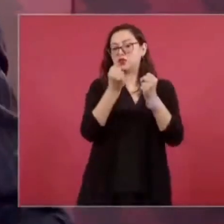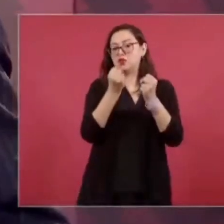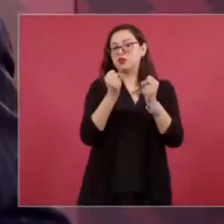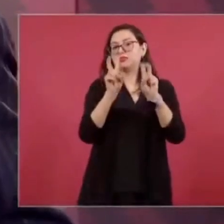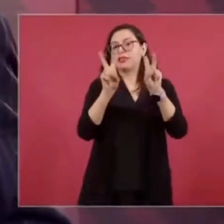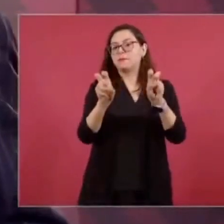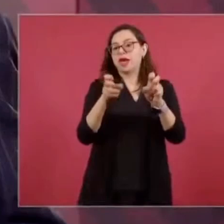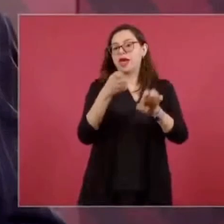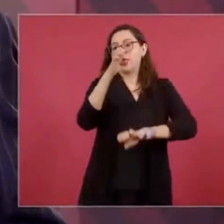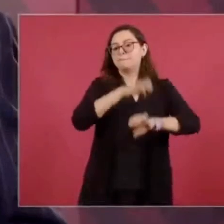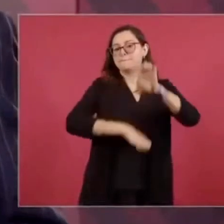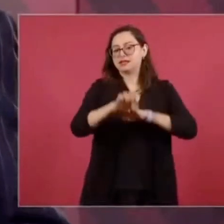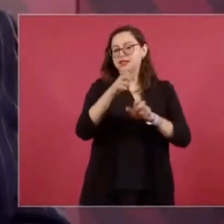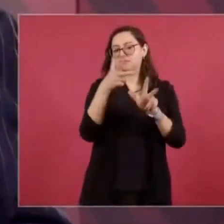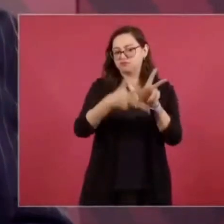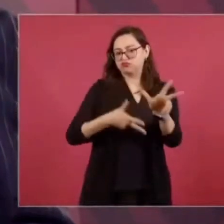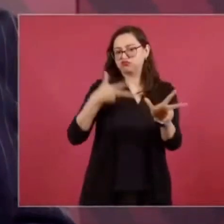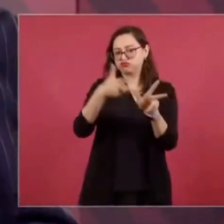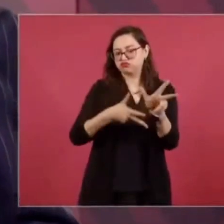ferrocarriles,